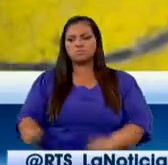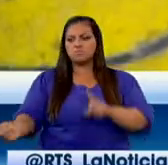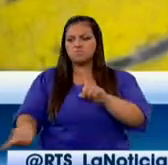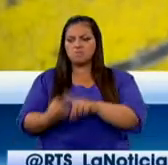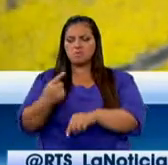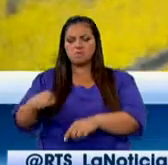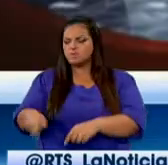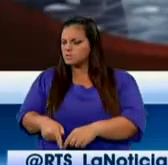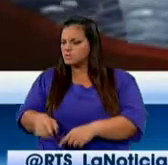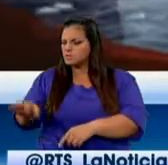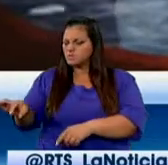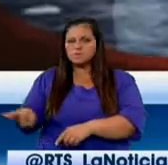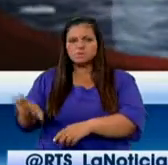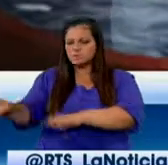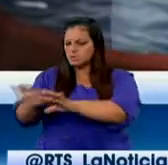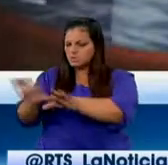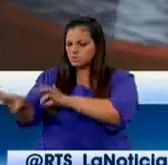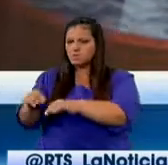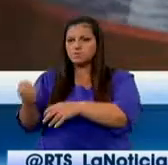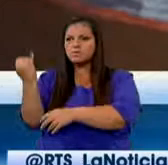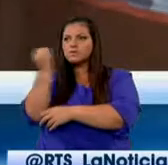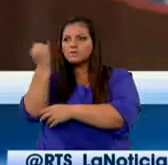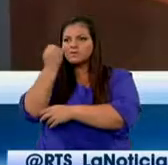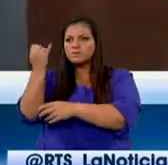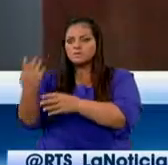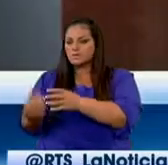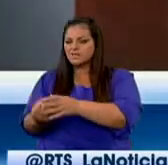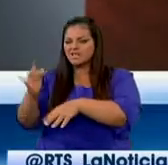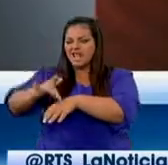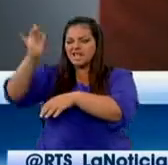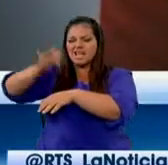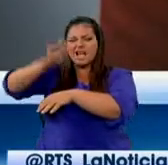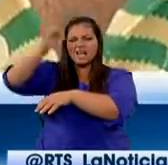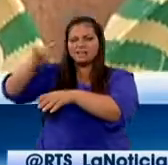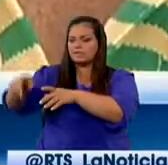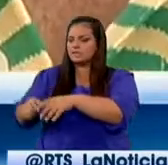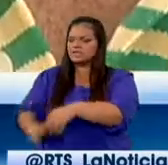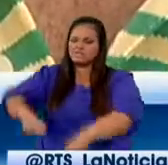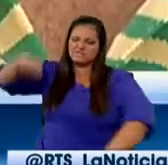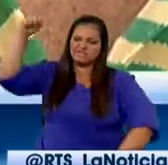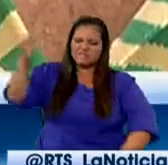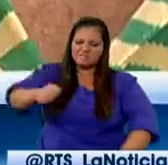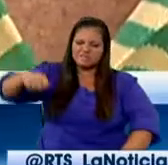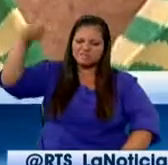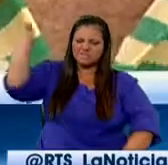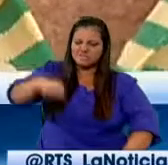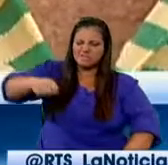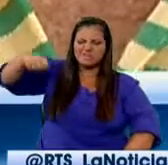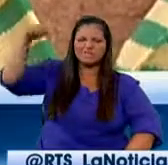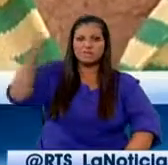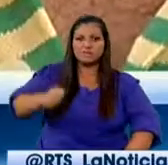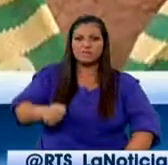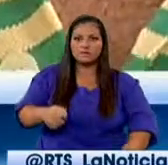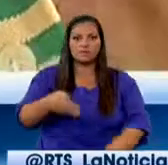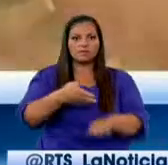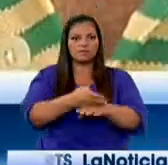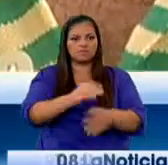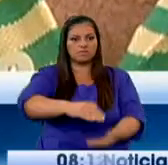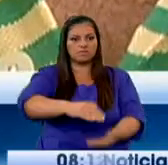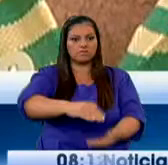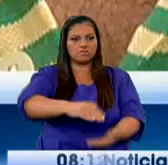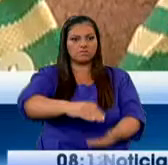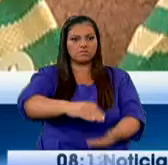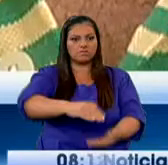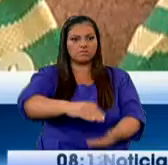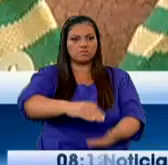ahí y le pegaba con la ortiga. Le picaba, tenía el cuerpo todo colorado. Y a ver eso así, y tenía un pedazo de tubo y con el